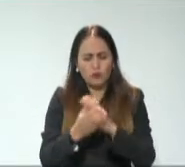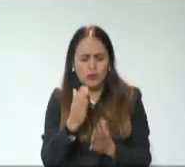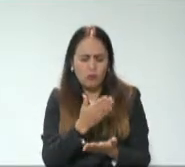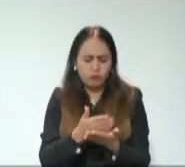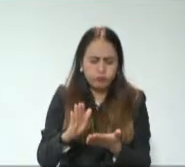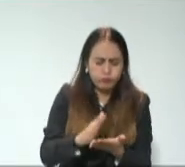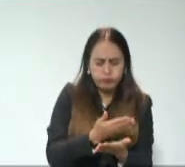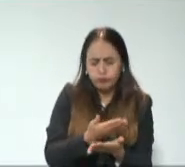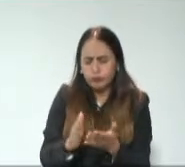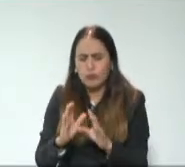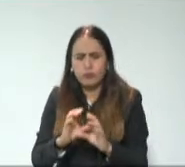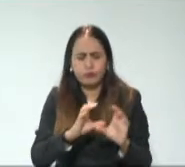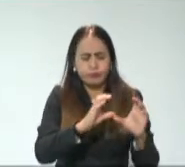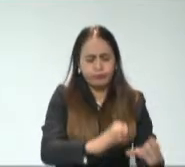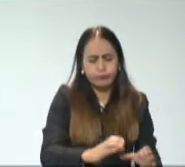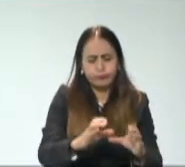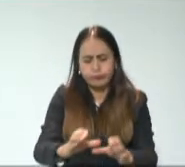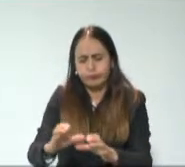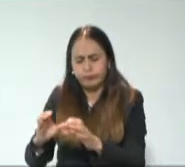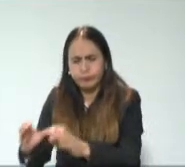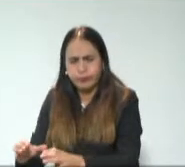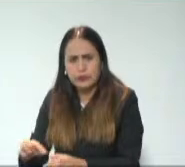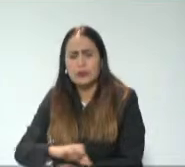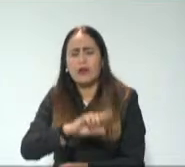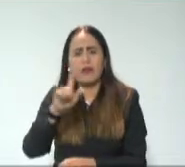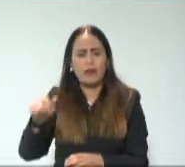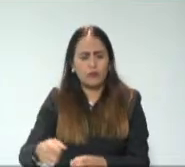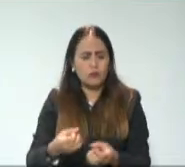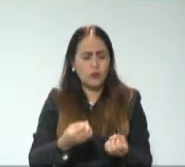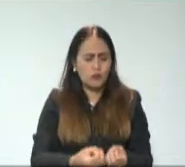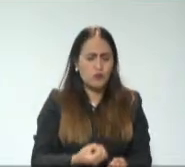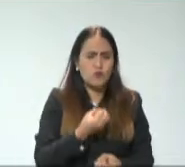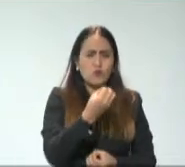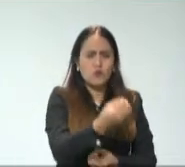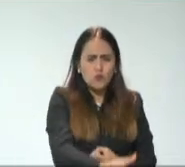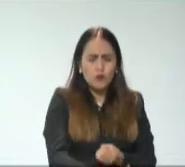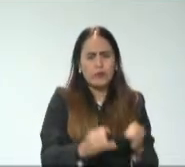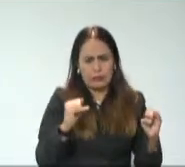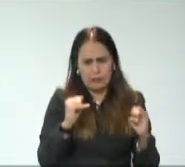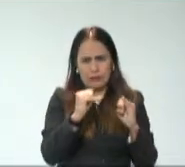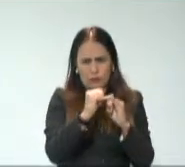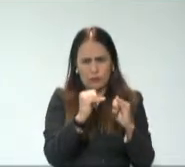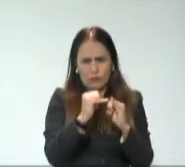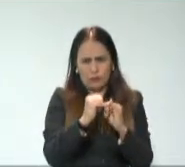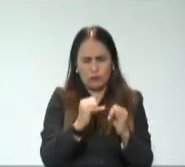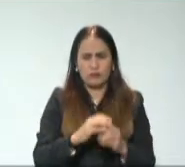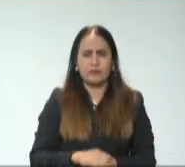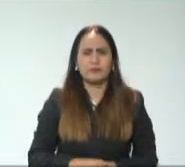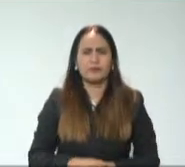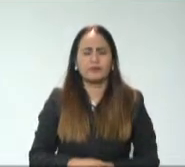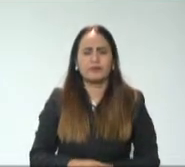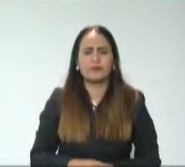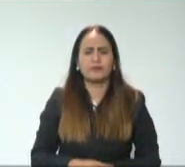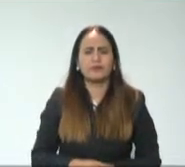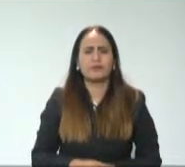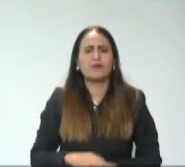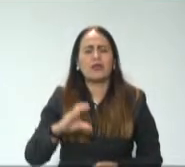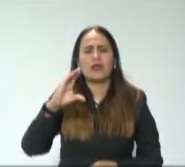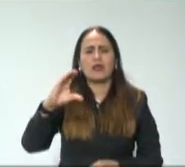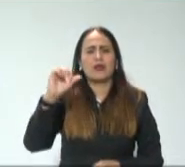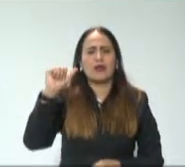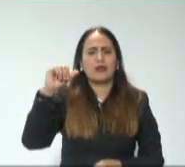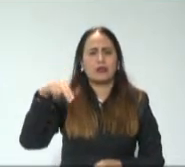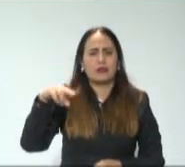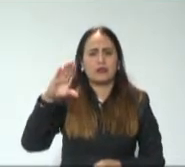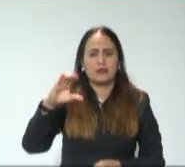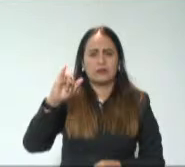reciben para destinarlos a un bien a una institución inmediata la cancillería solamente es